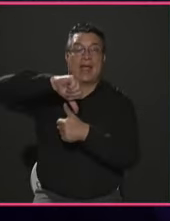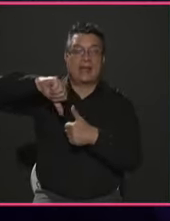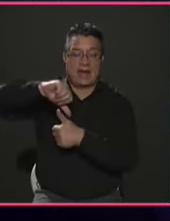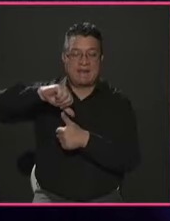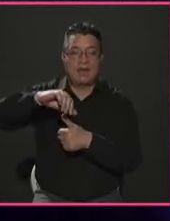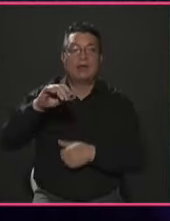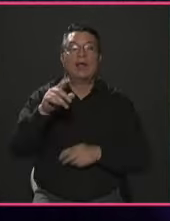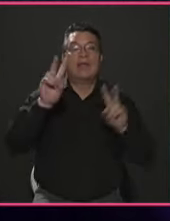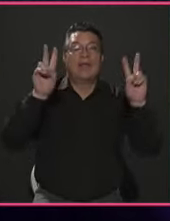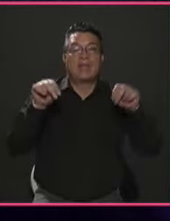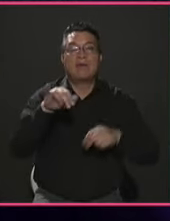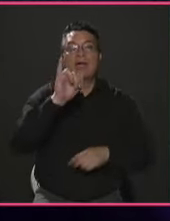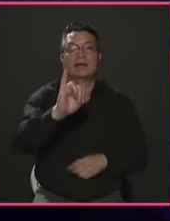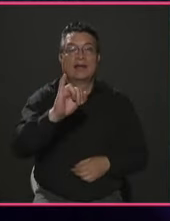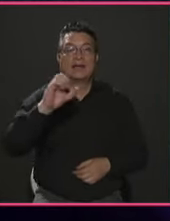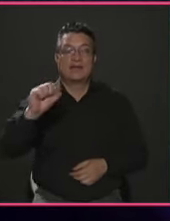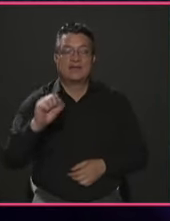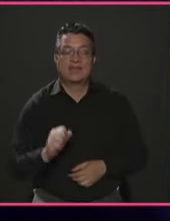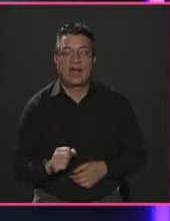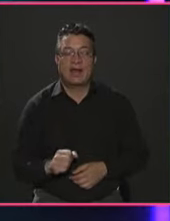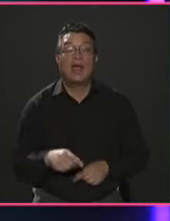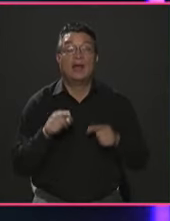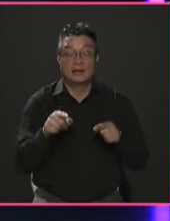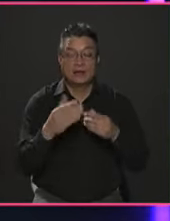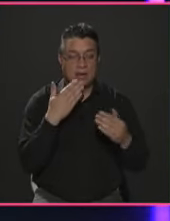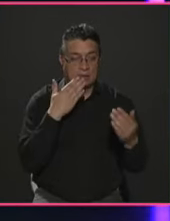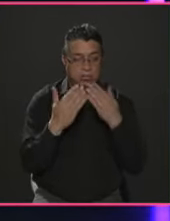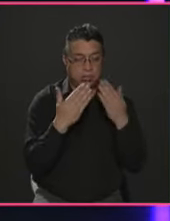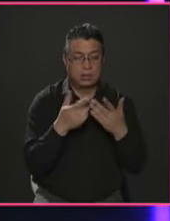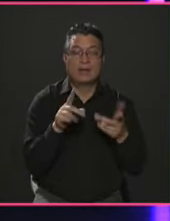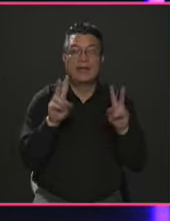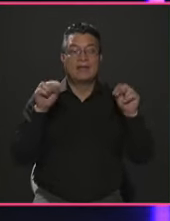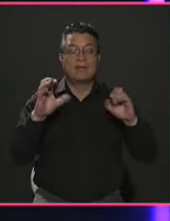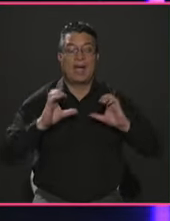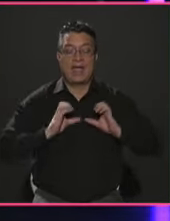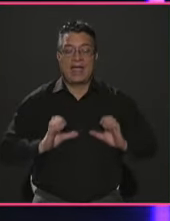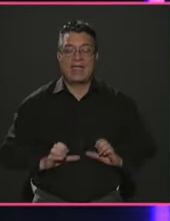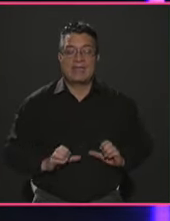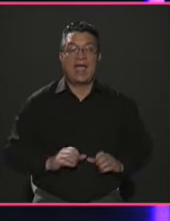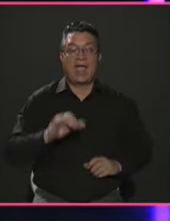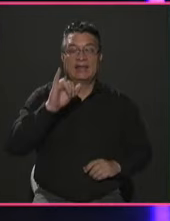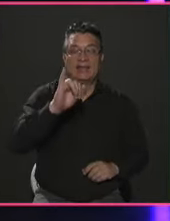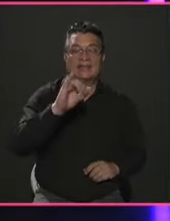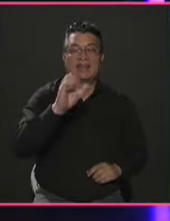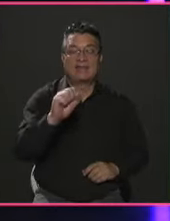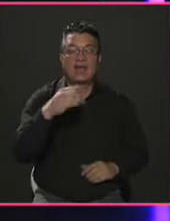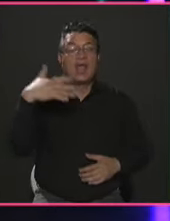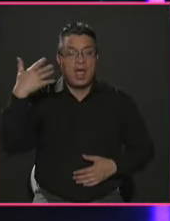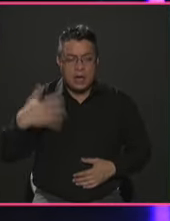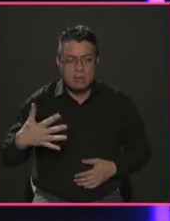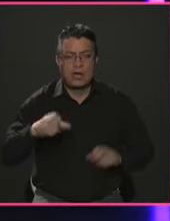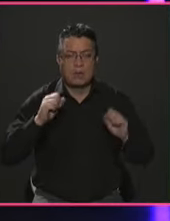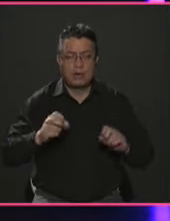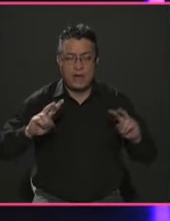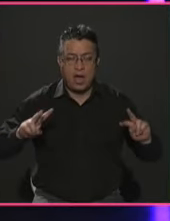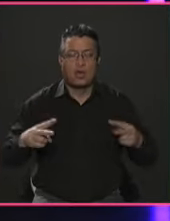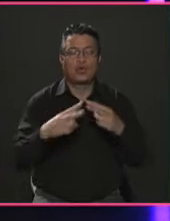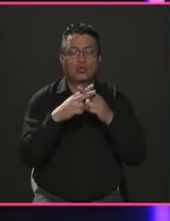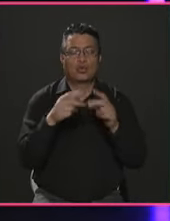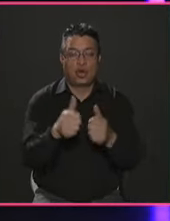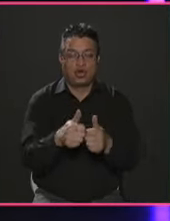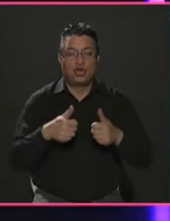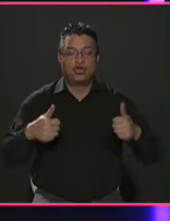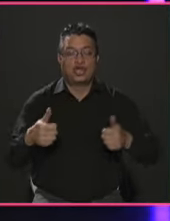sobre Inteligencia artificial y en ese espacio discutimos sobre la ética de la Inteligencia artificial y sobre la importancia de construir un consejo